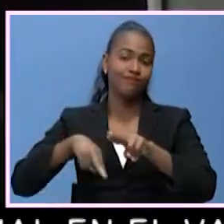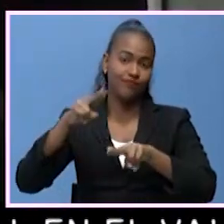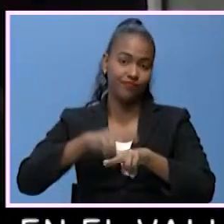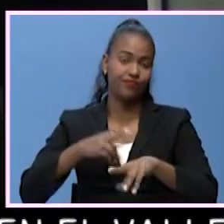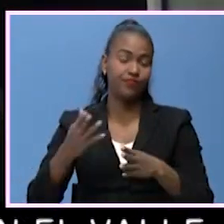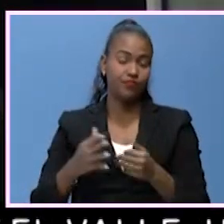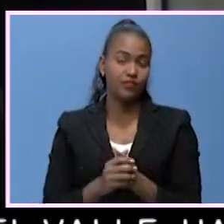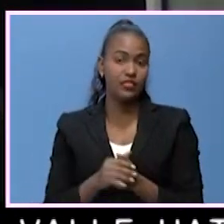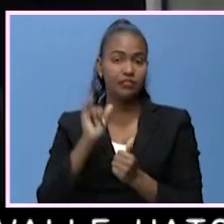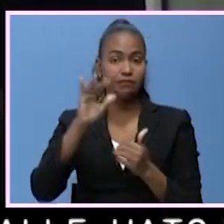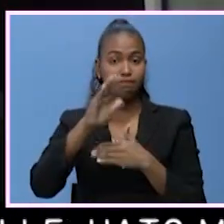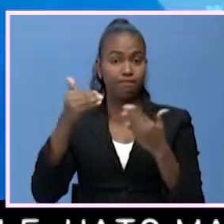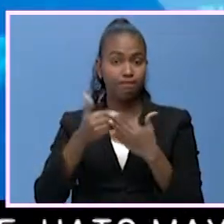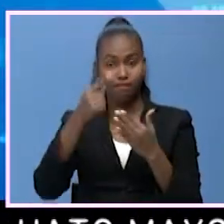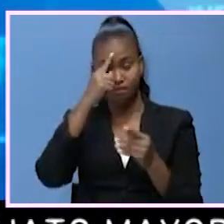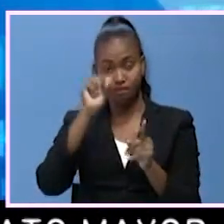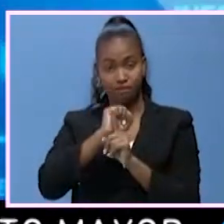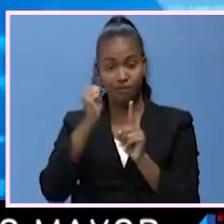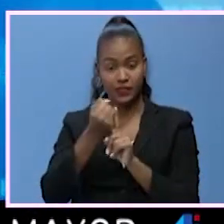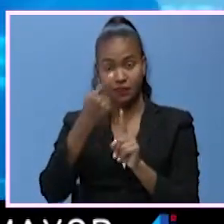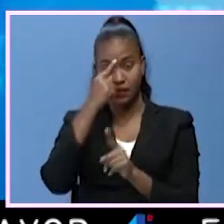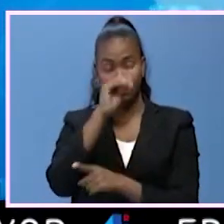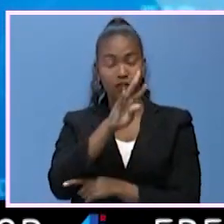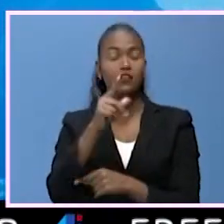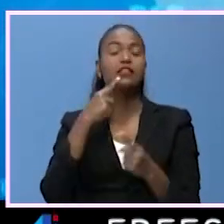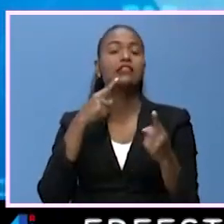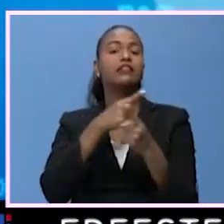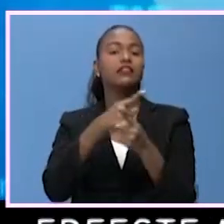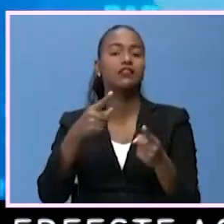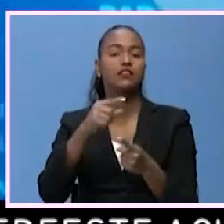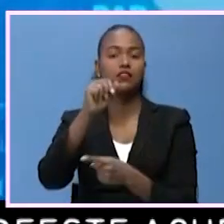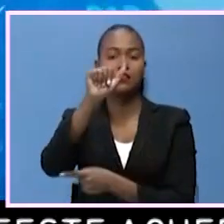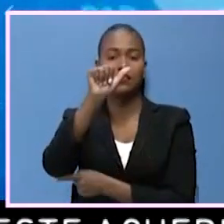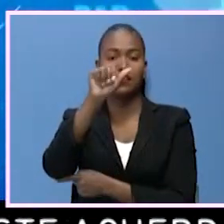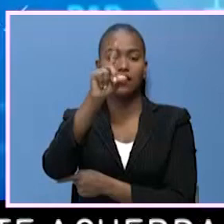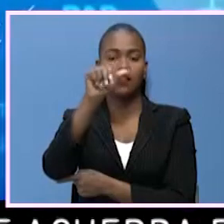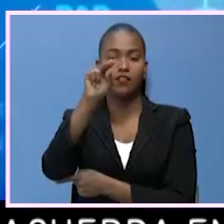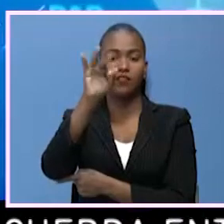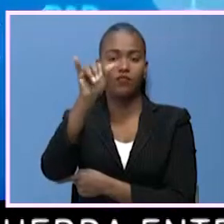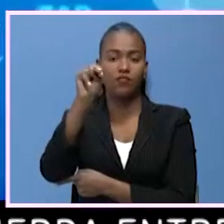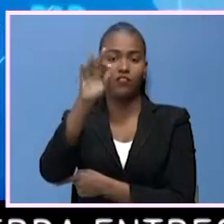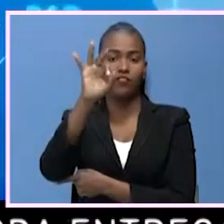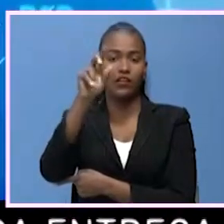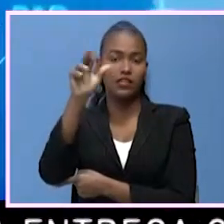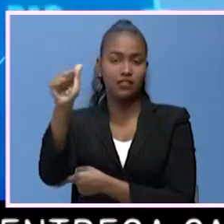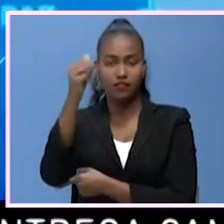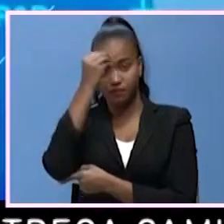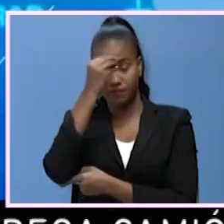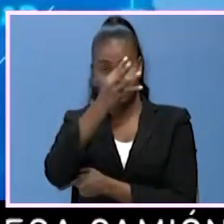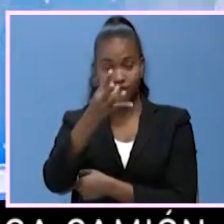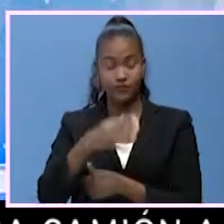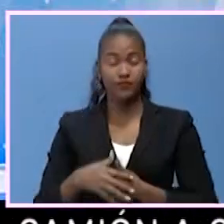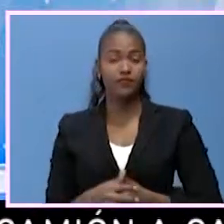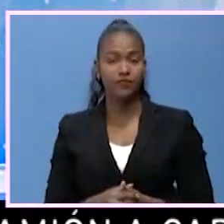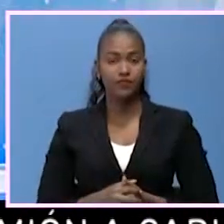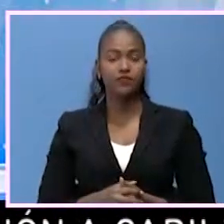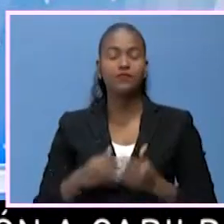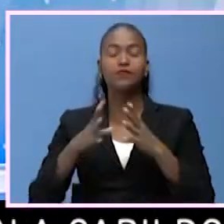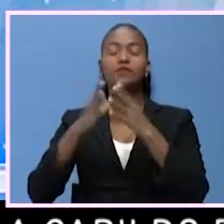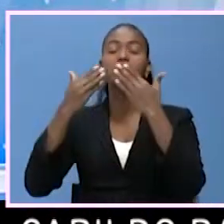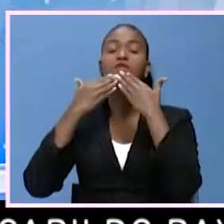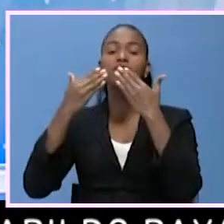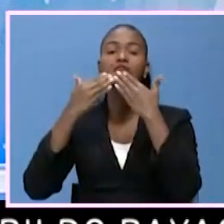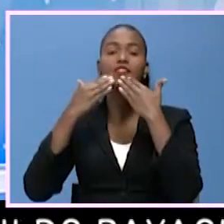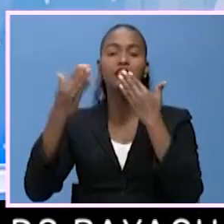anormal. Pues esto es todo en cuanto al tiempo. Para 4RD Noticias, Sadán Fonfrías les informa.